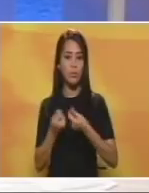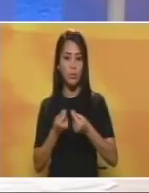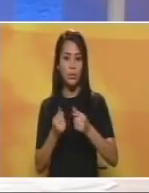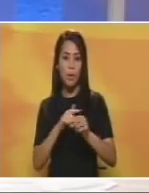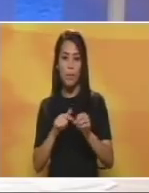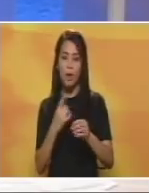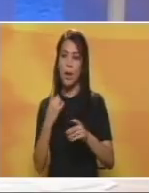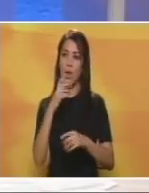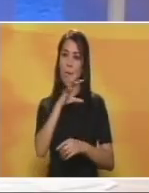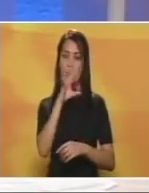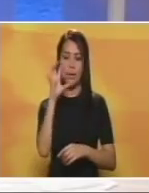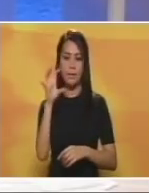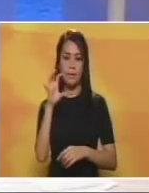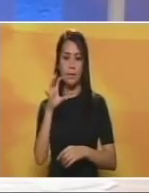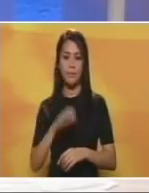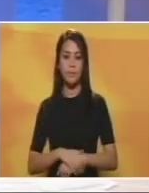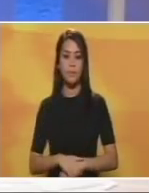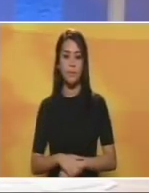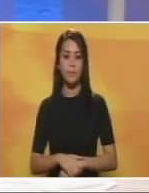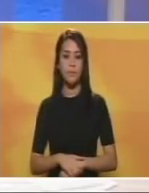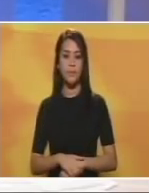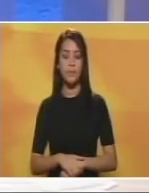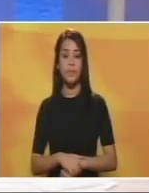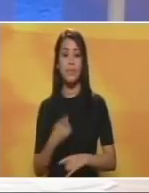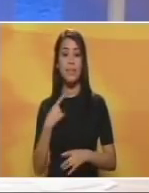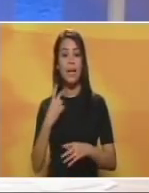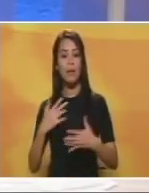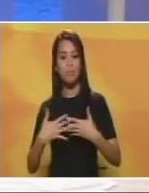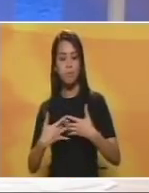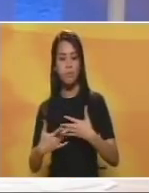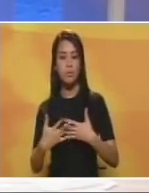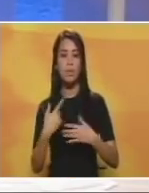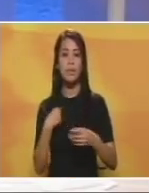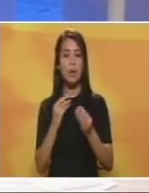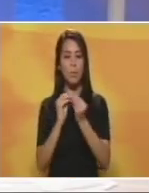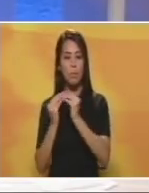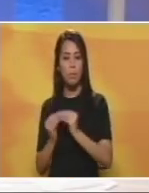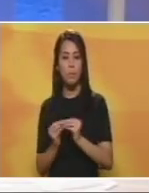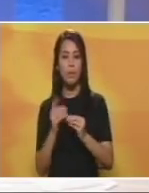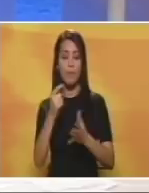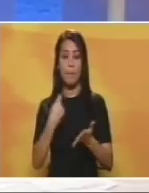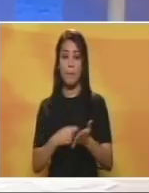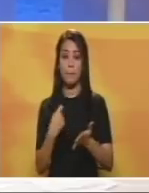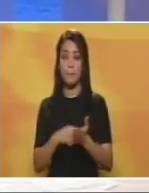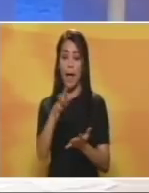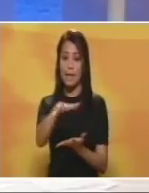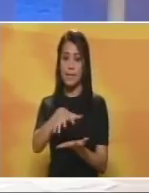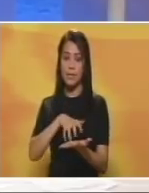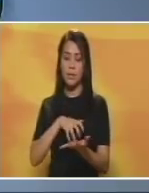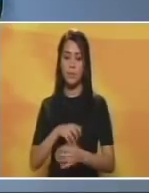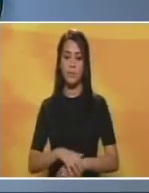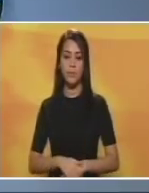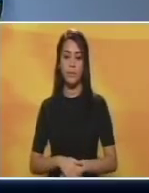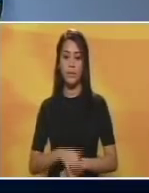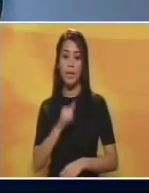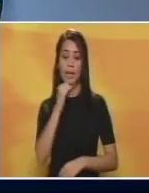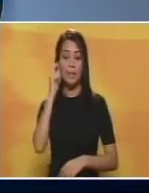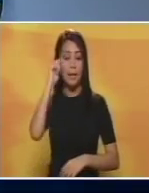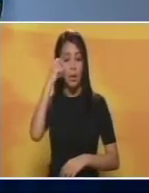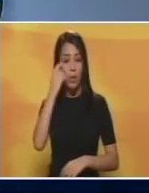moneda extranjera a mediano y largo plazo para modernizar equipos y adquisición de insumos agrícolas. Se recordó que por cada